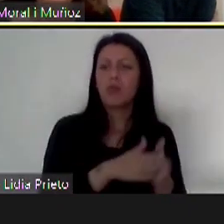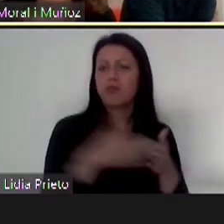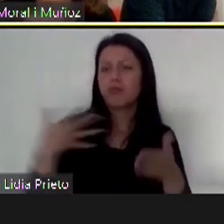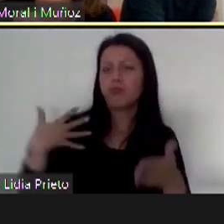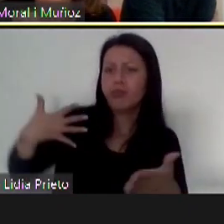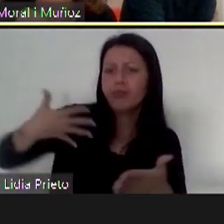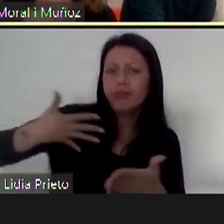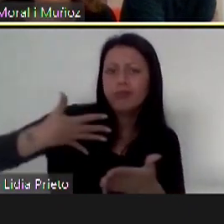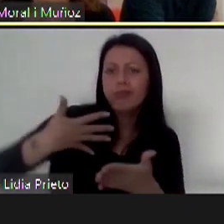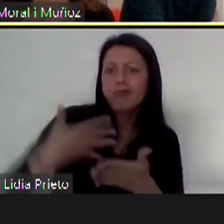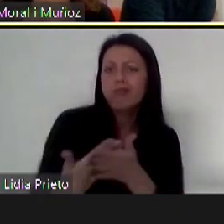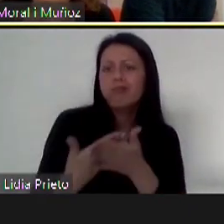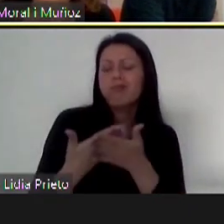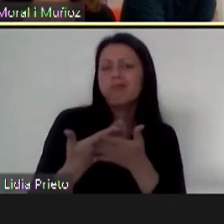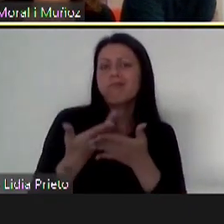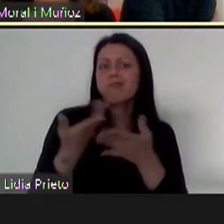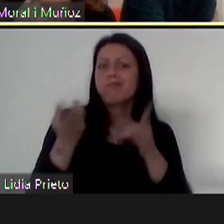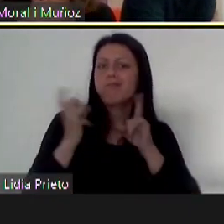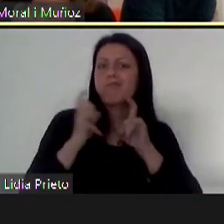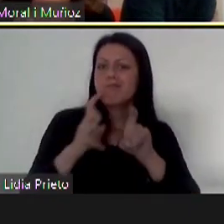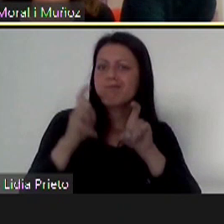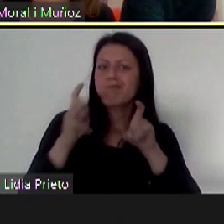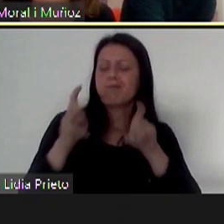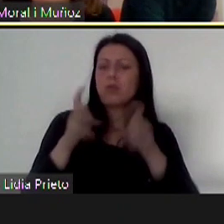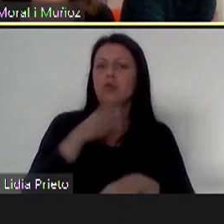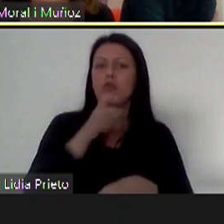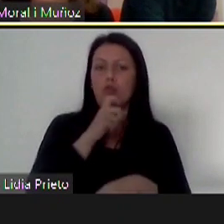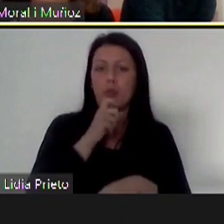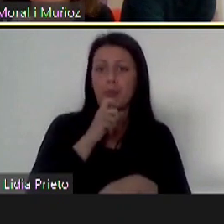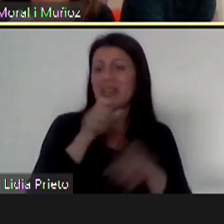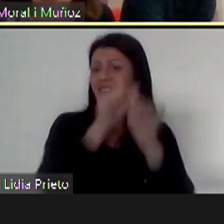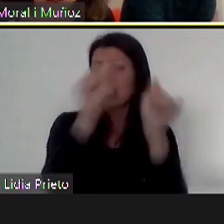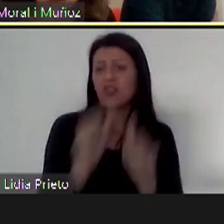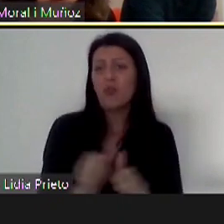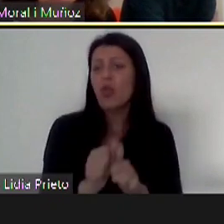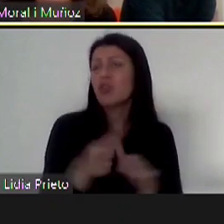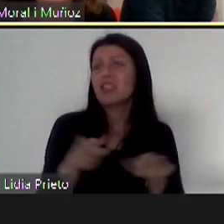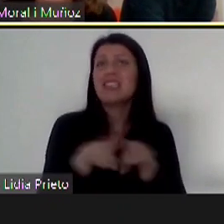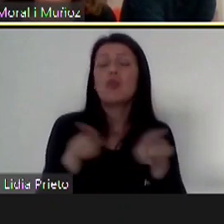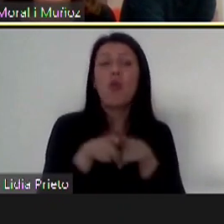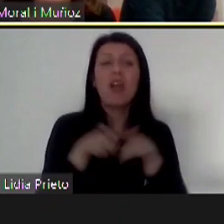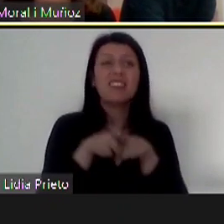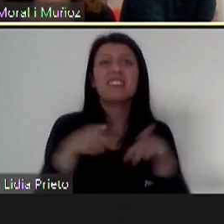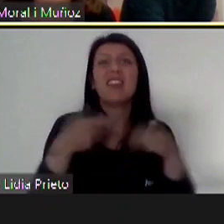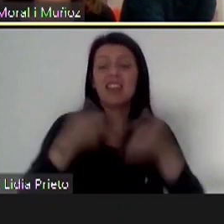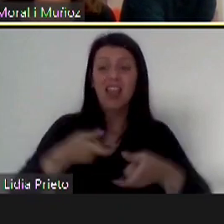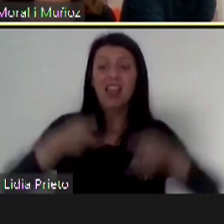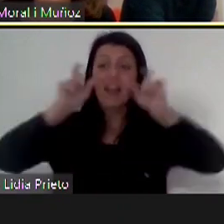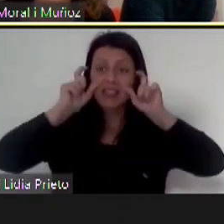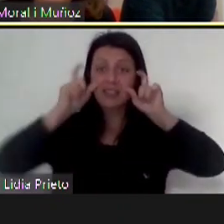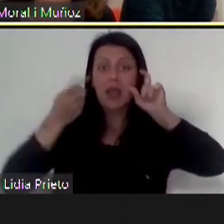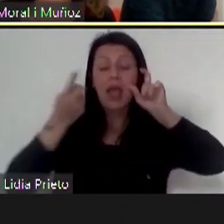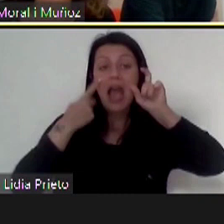Y al final hay muchos modelos, que los modelos no son más que las gafas que nos ponemos para poder entender una realidad. Pero depende del modelo que nos